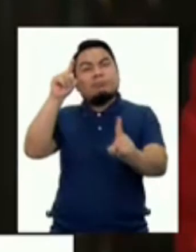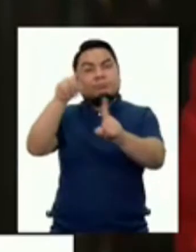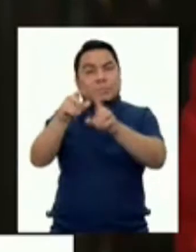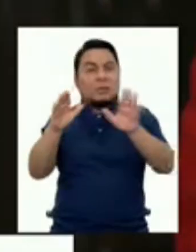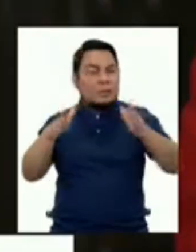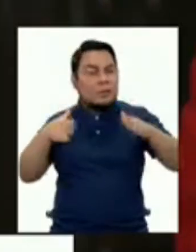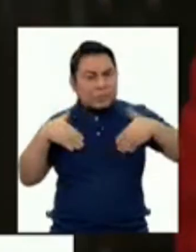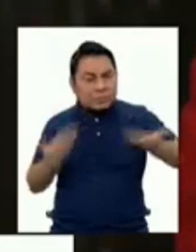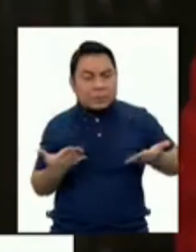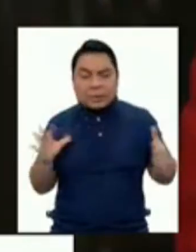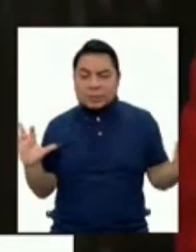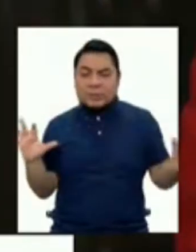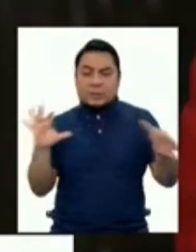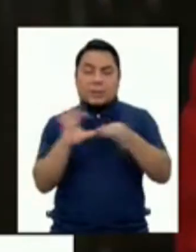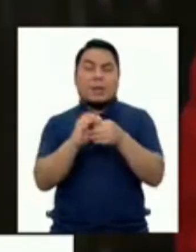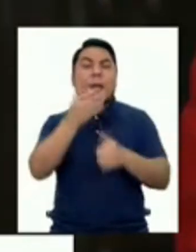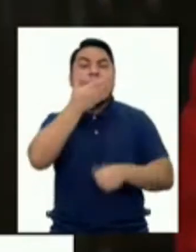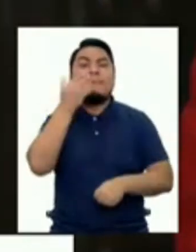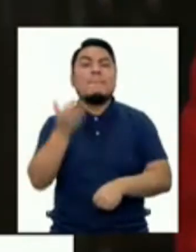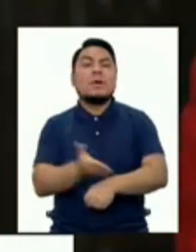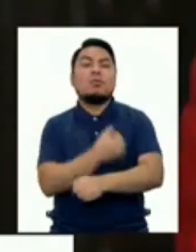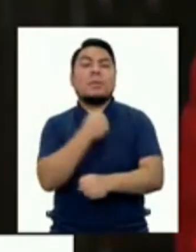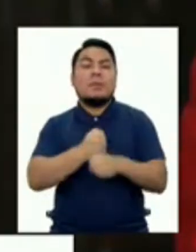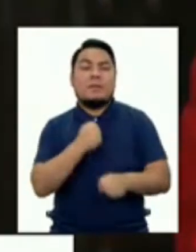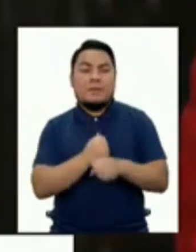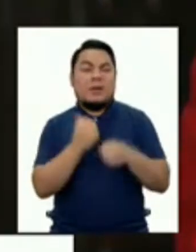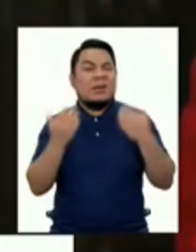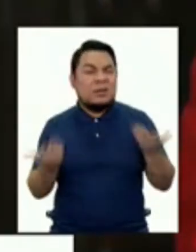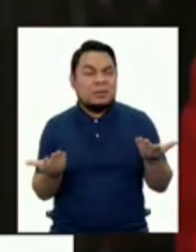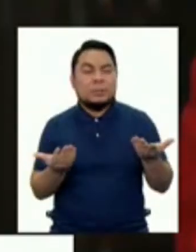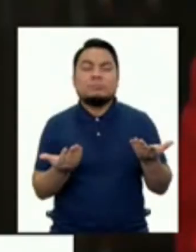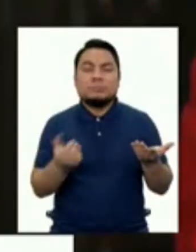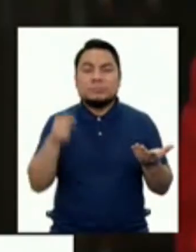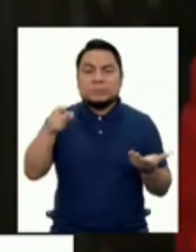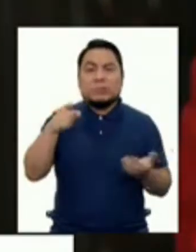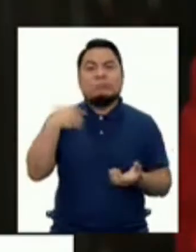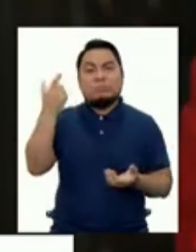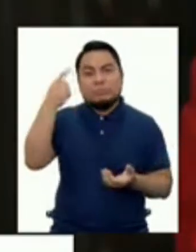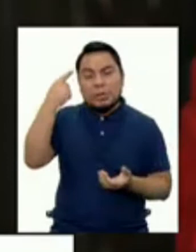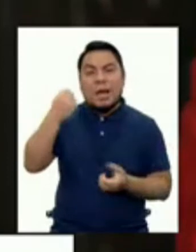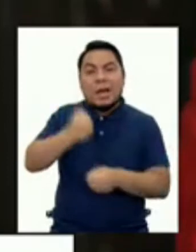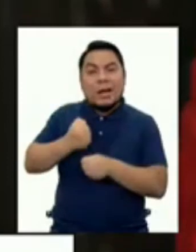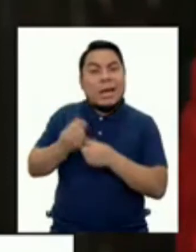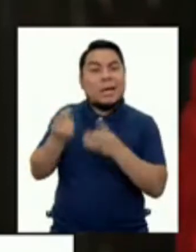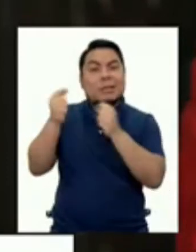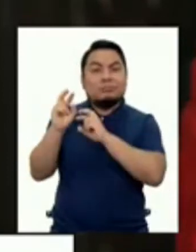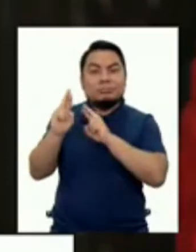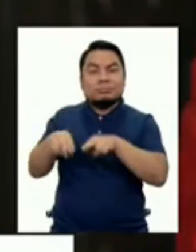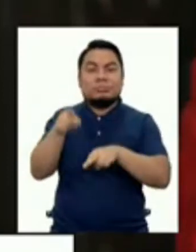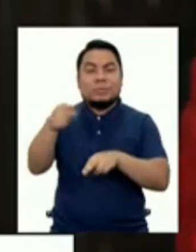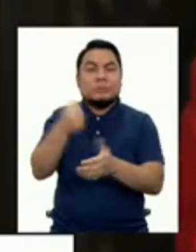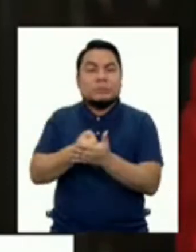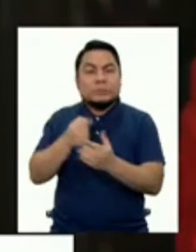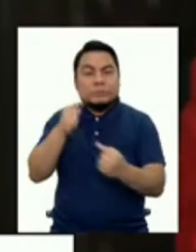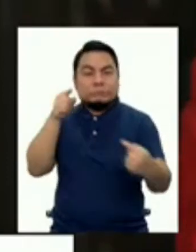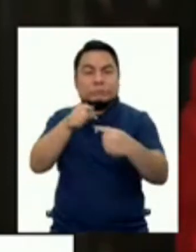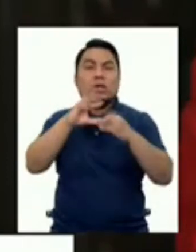se pueda articular mejor el trabajo de capacidad de respuesta en el combate del